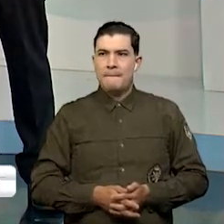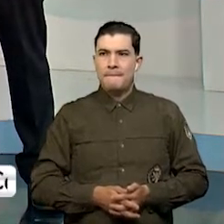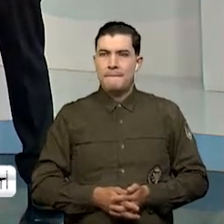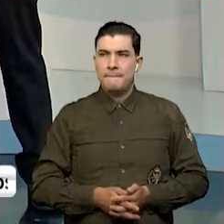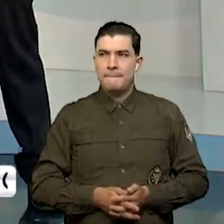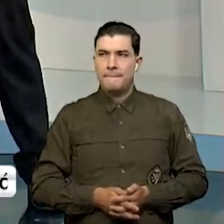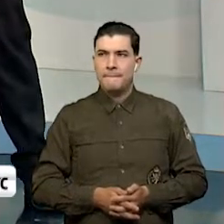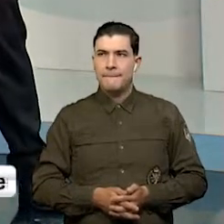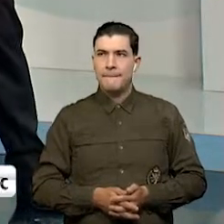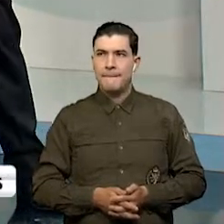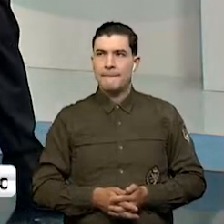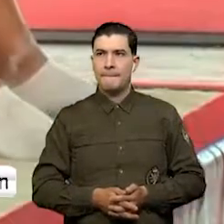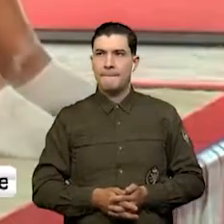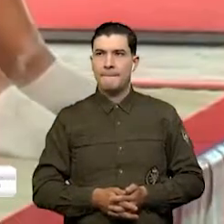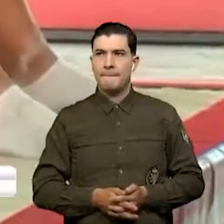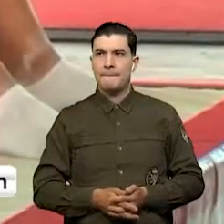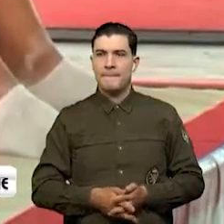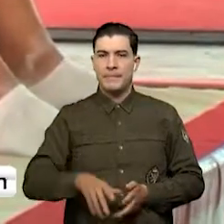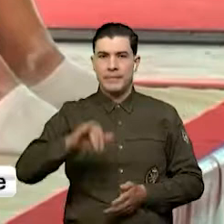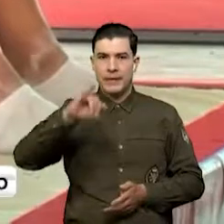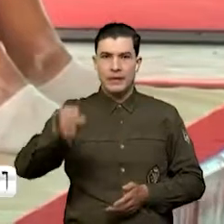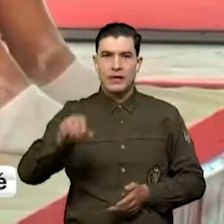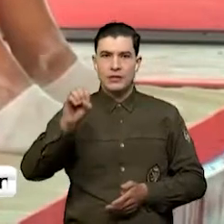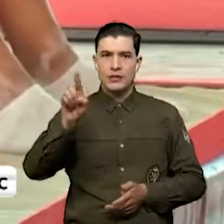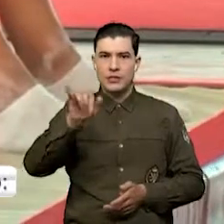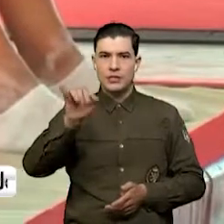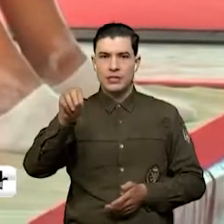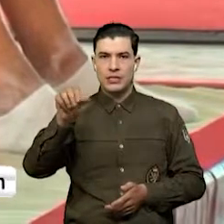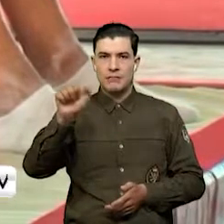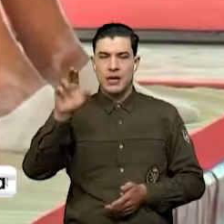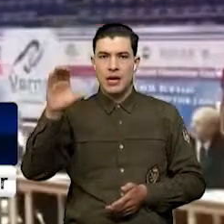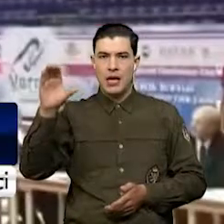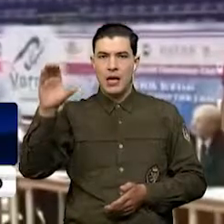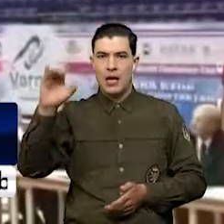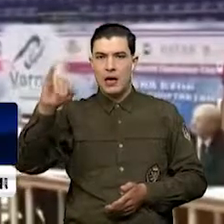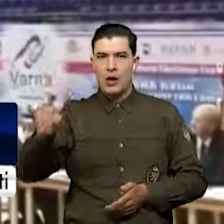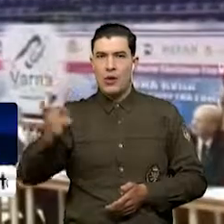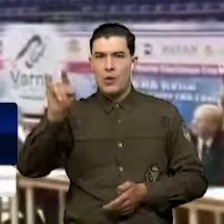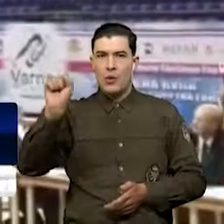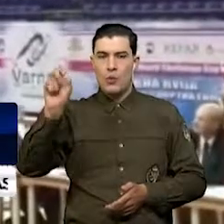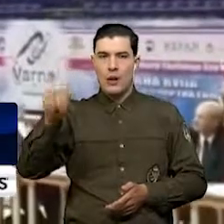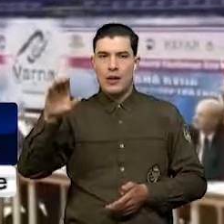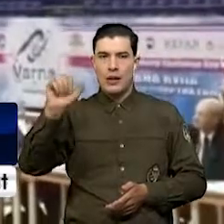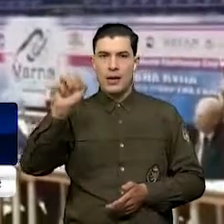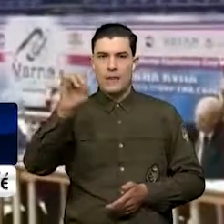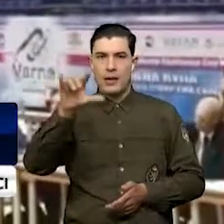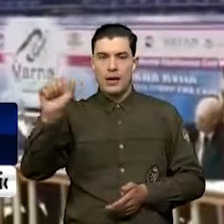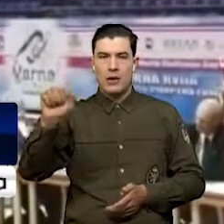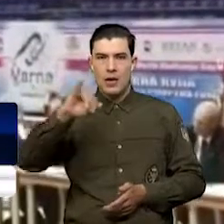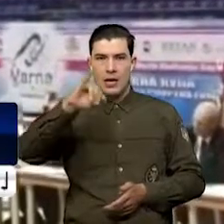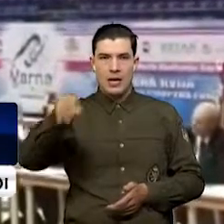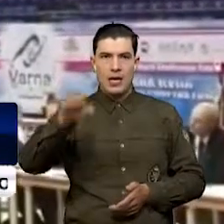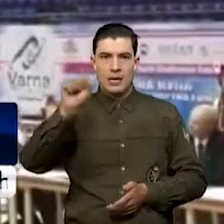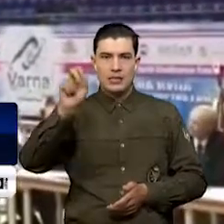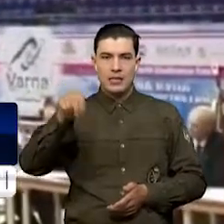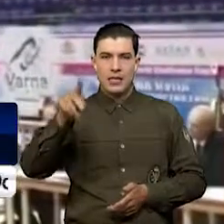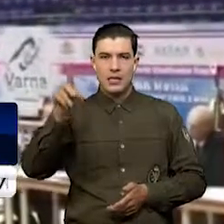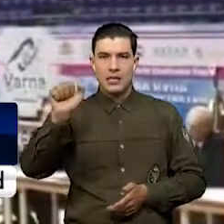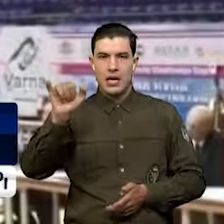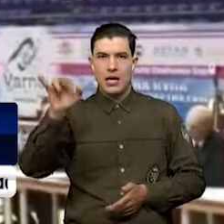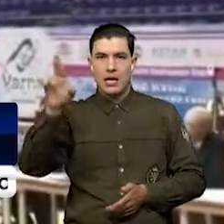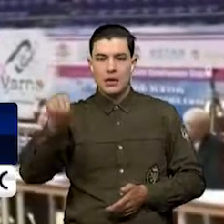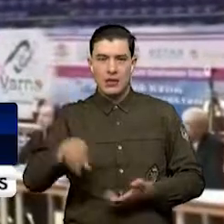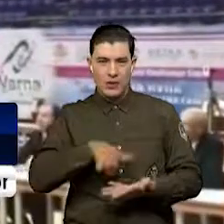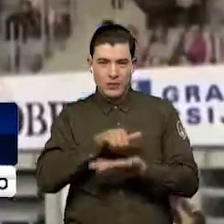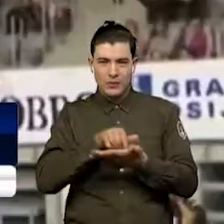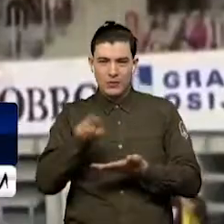combinado nacional jossimar calvo juan camilo sánchez erick vargas and iron zavala camilo vera y javier sandoval al